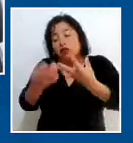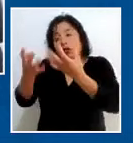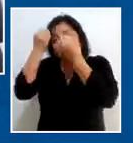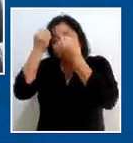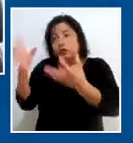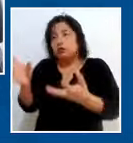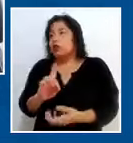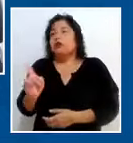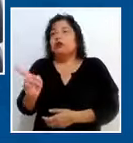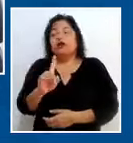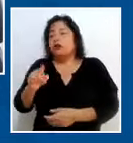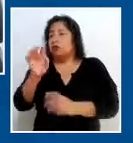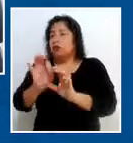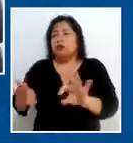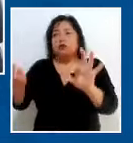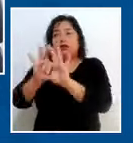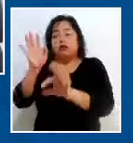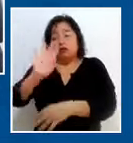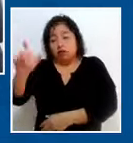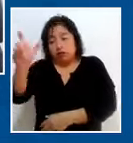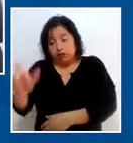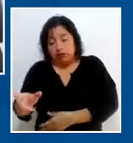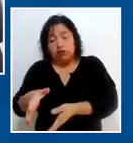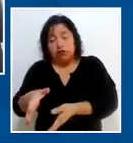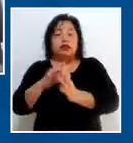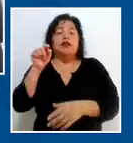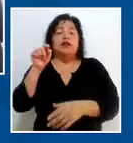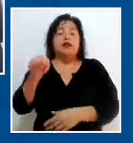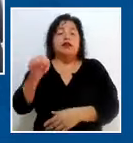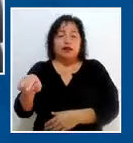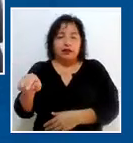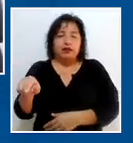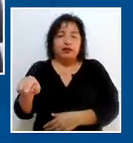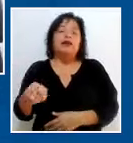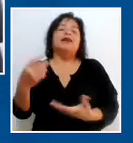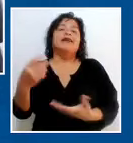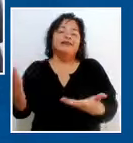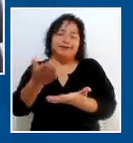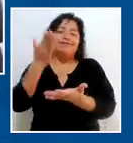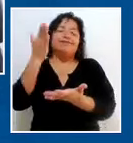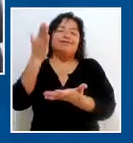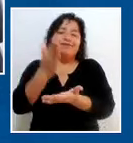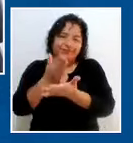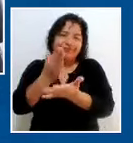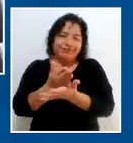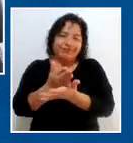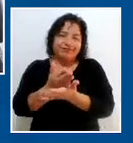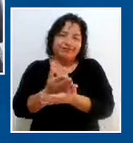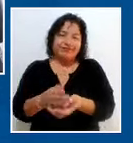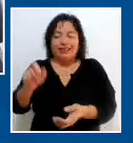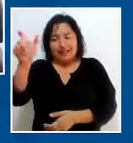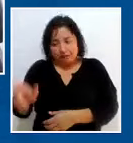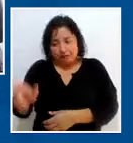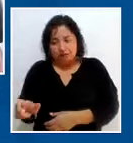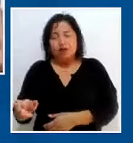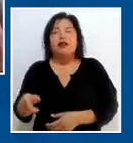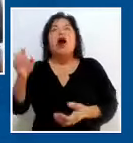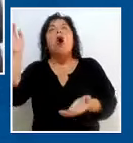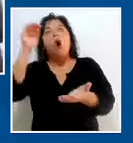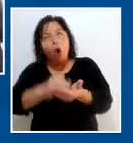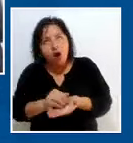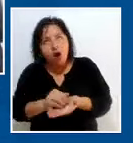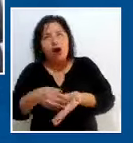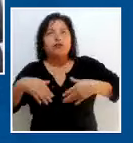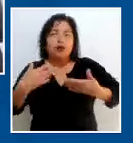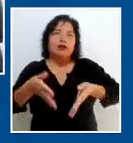es de utilidad para el ciudadano. Y eso finalmente trae como consecuencia que la persona tenga que presentar una nueva